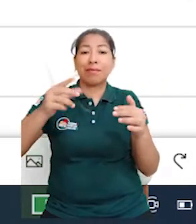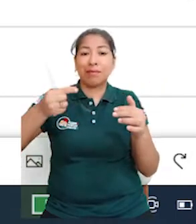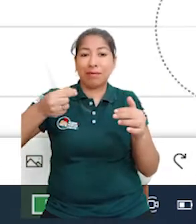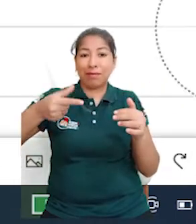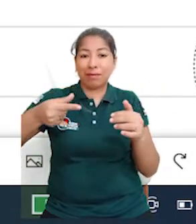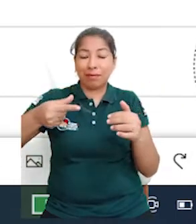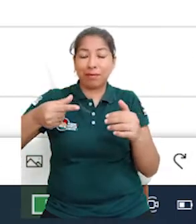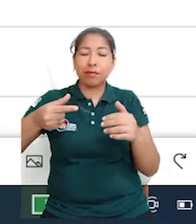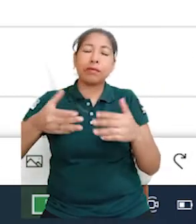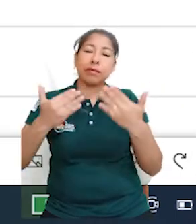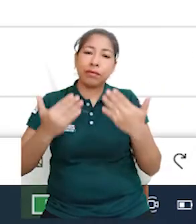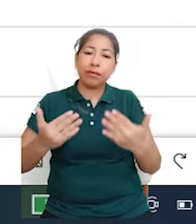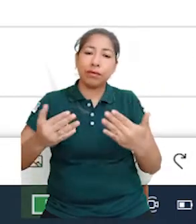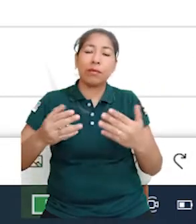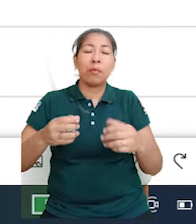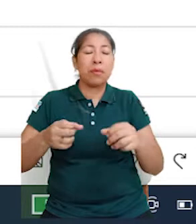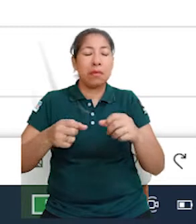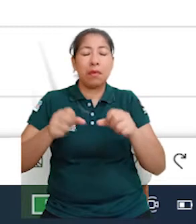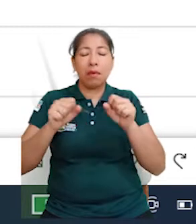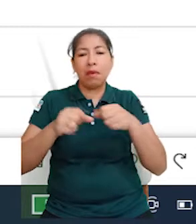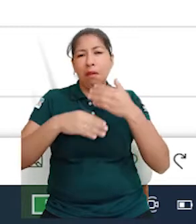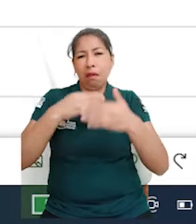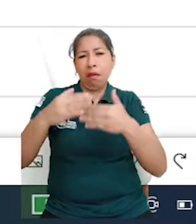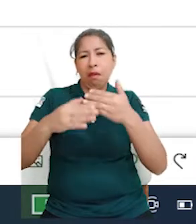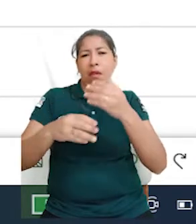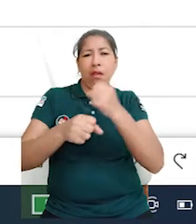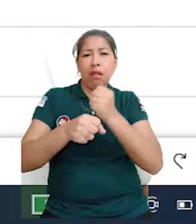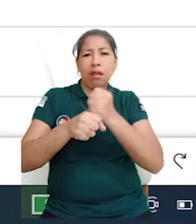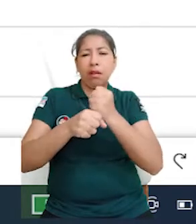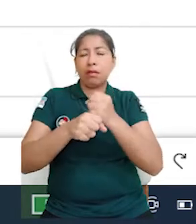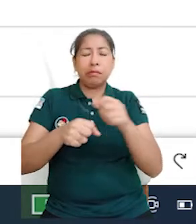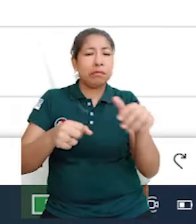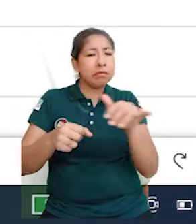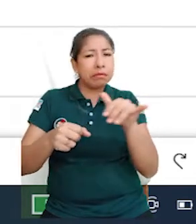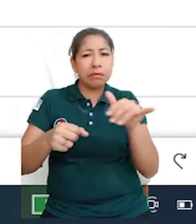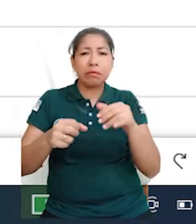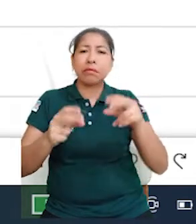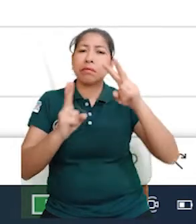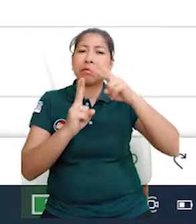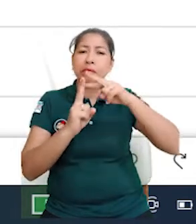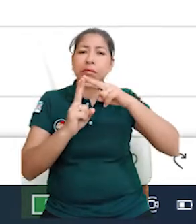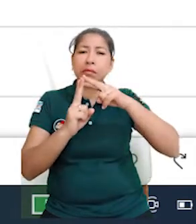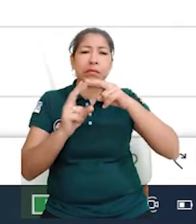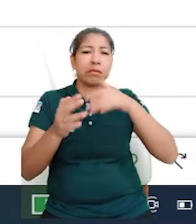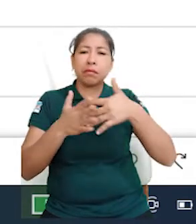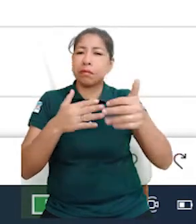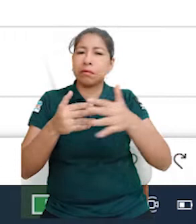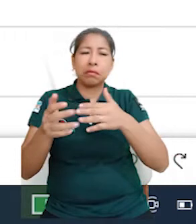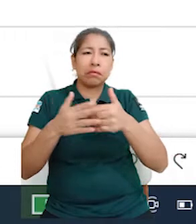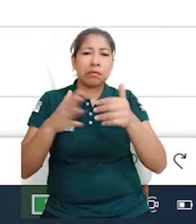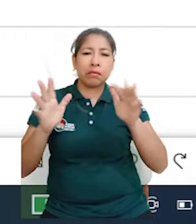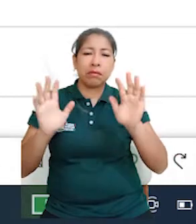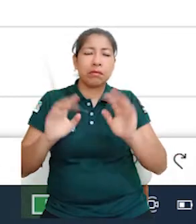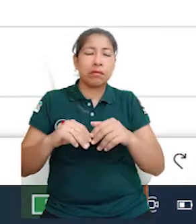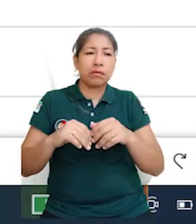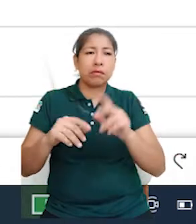su resolución como una ecuación cualquiera. En este caso tenemos una ecuación de primer grado, la vamos a resolver como tal,